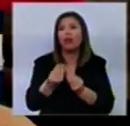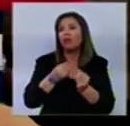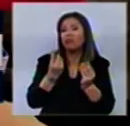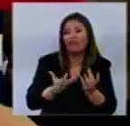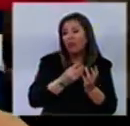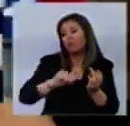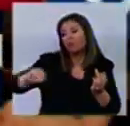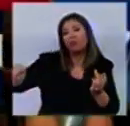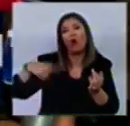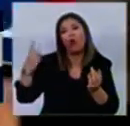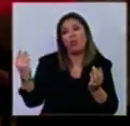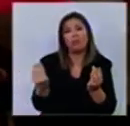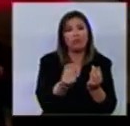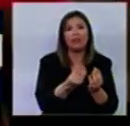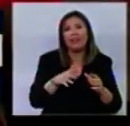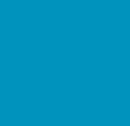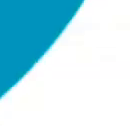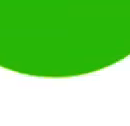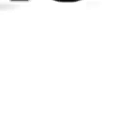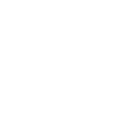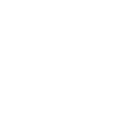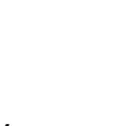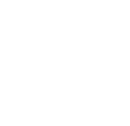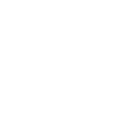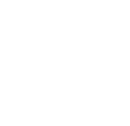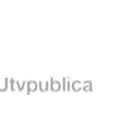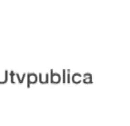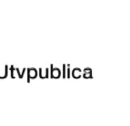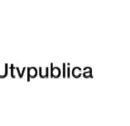desvincularse vivirá gracias gracias a ustedes